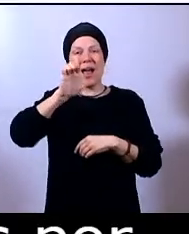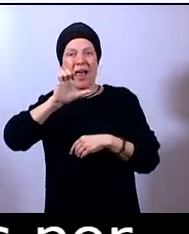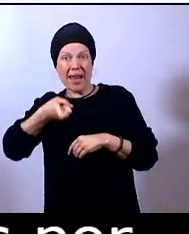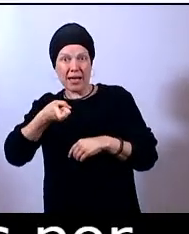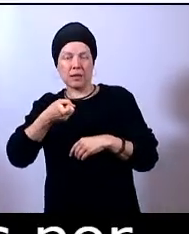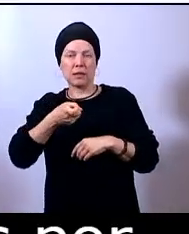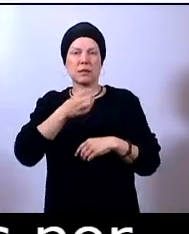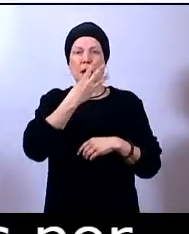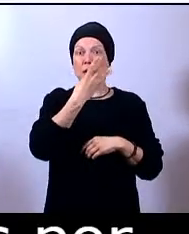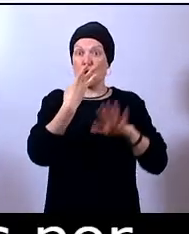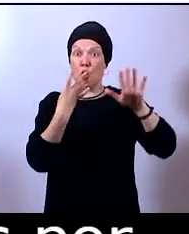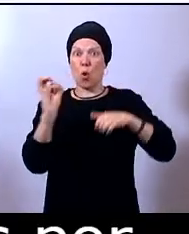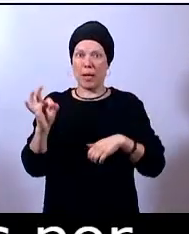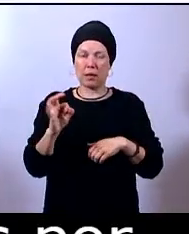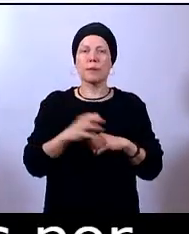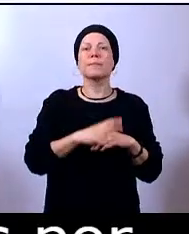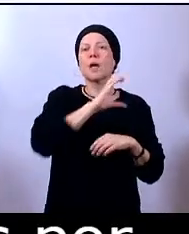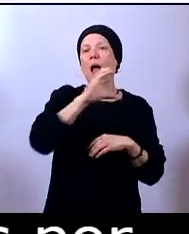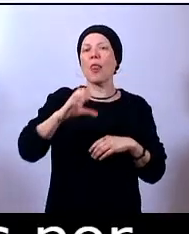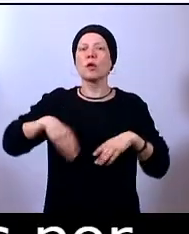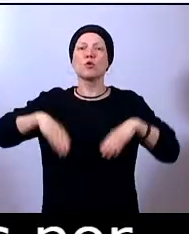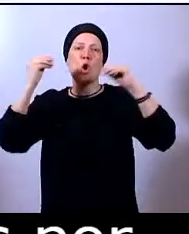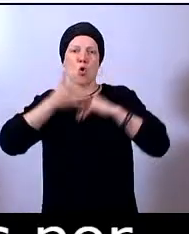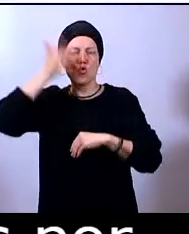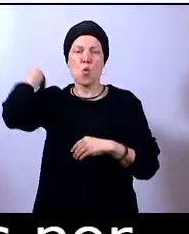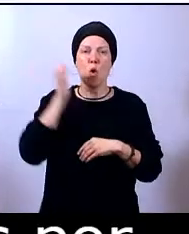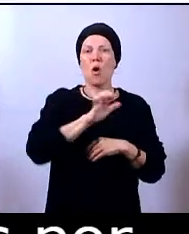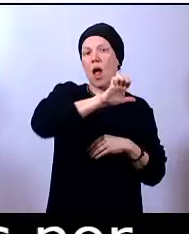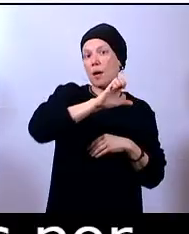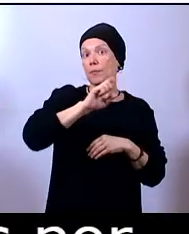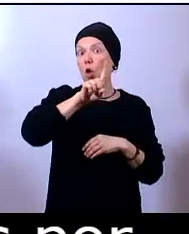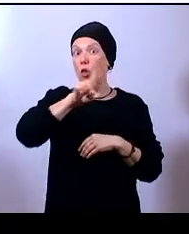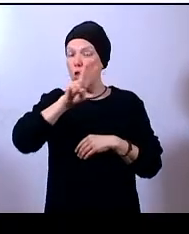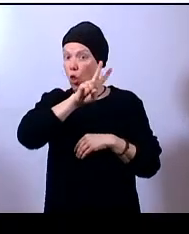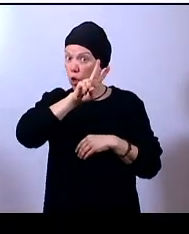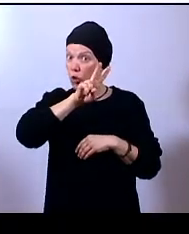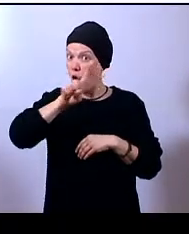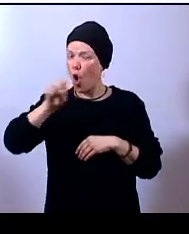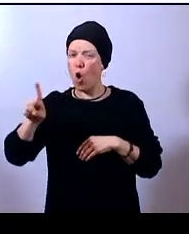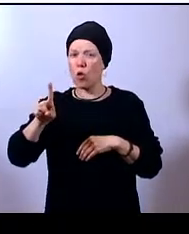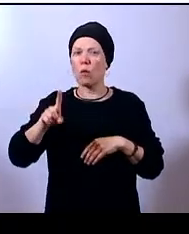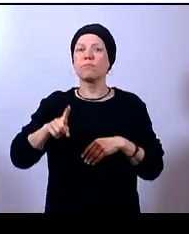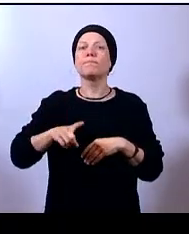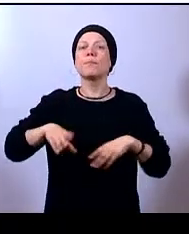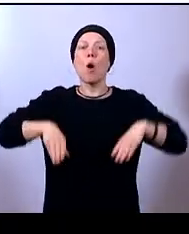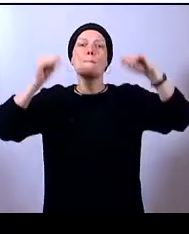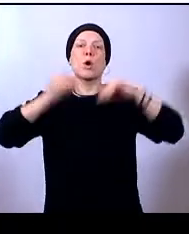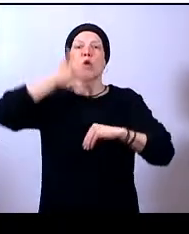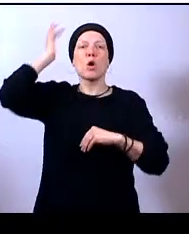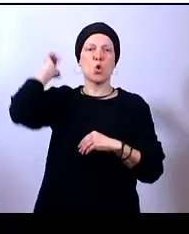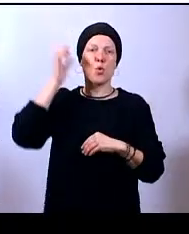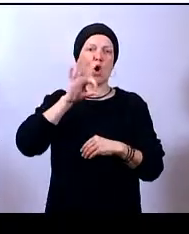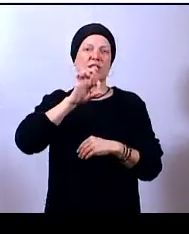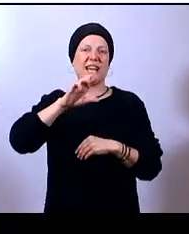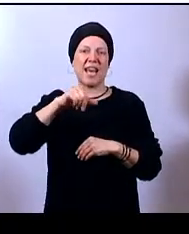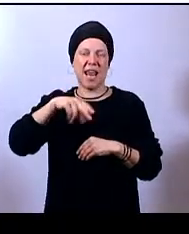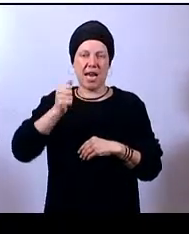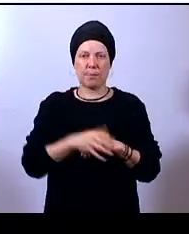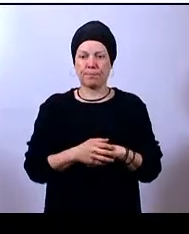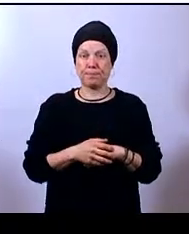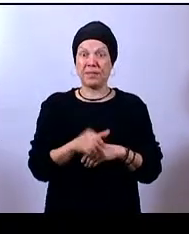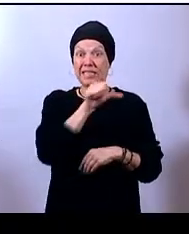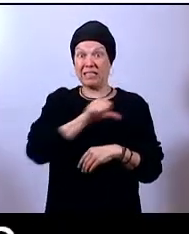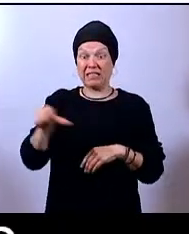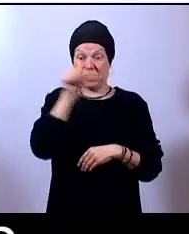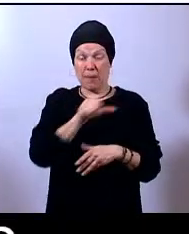390 entre Cáceres y Torrejón el Rubio y de la EX 211 a la altura de Monterrubio de la Serena. En las próximas